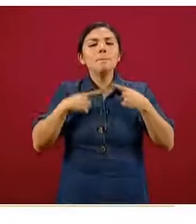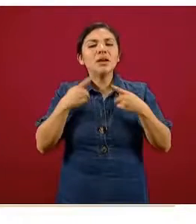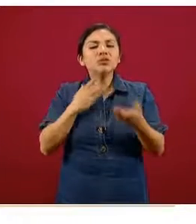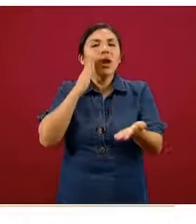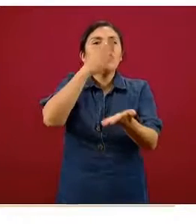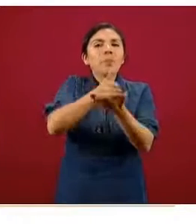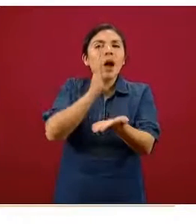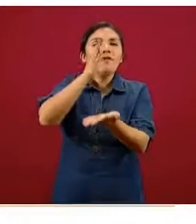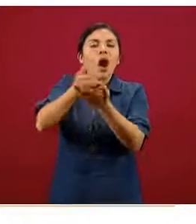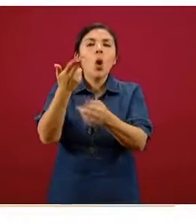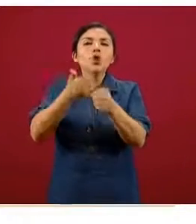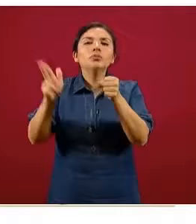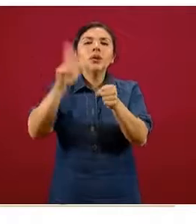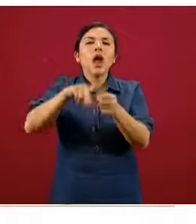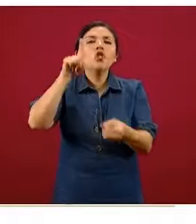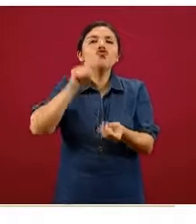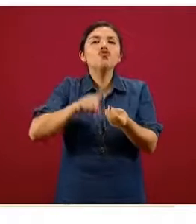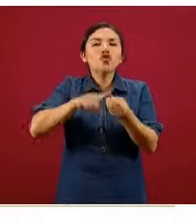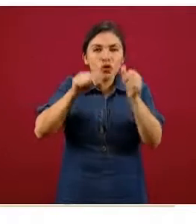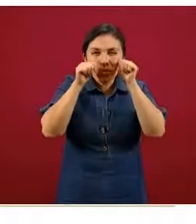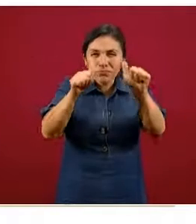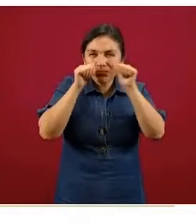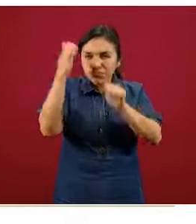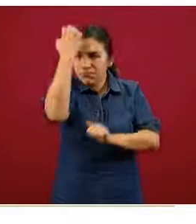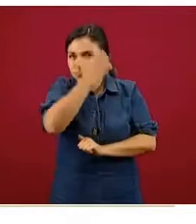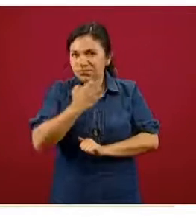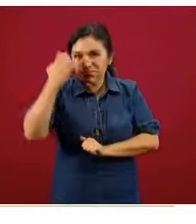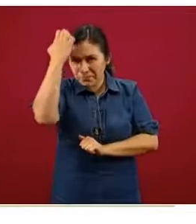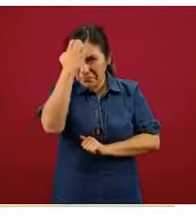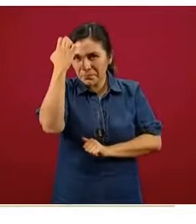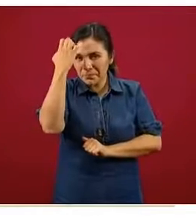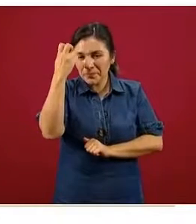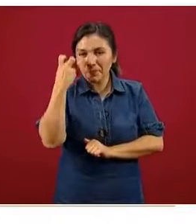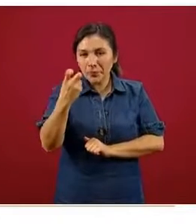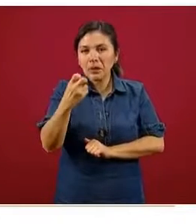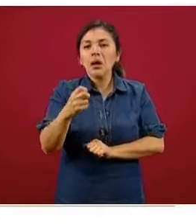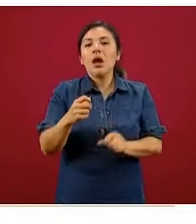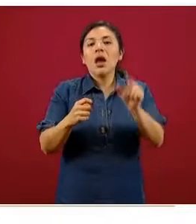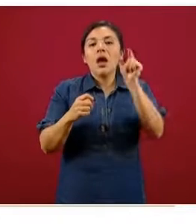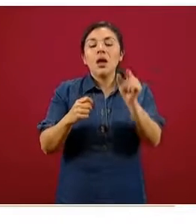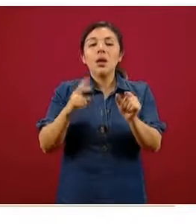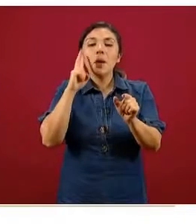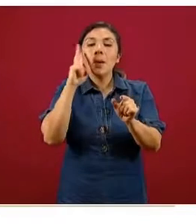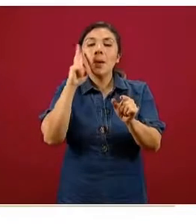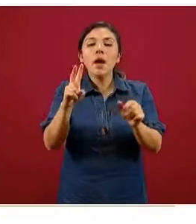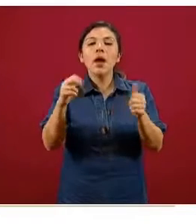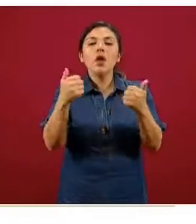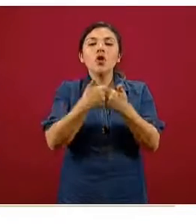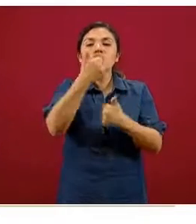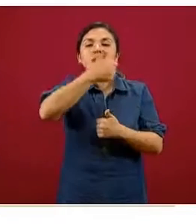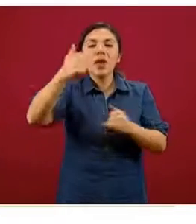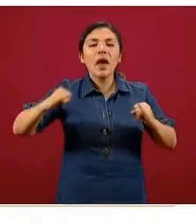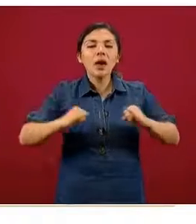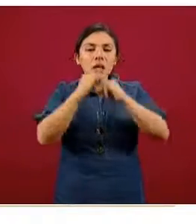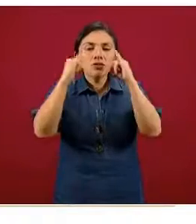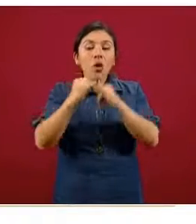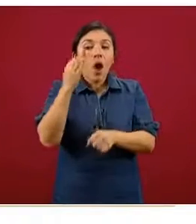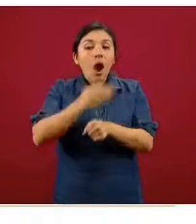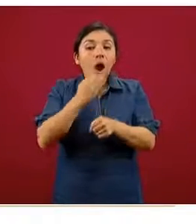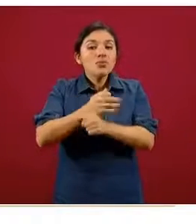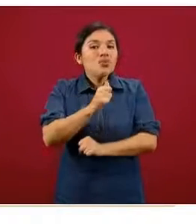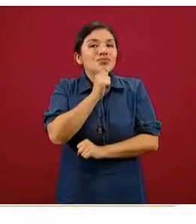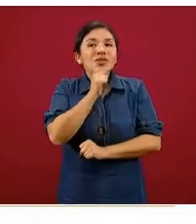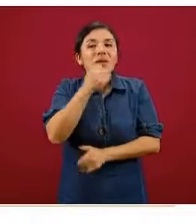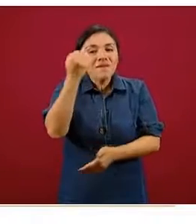pertenecen estos casos, es decir, la institución que clasificó como caso sospechoso, tomó una muestra y en este momento todavía